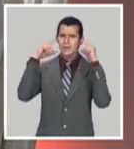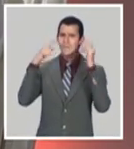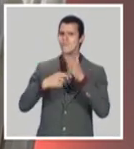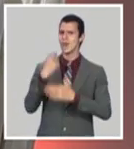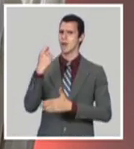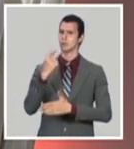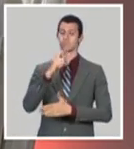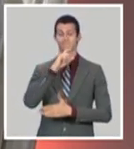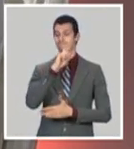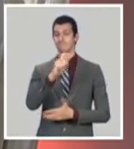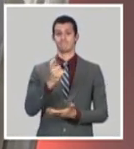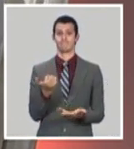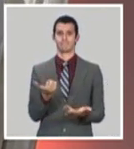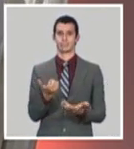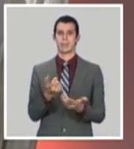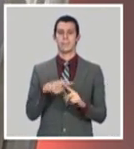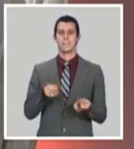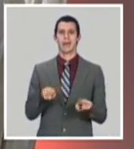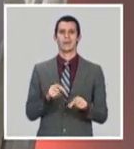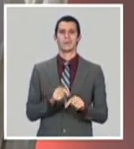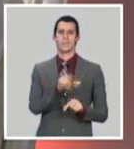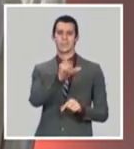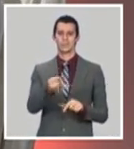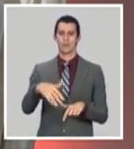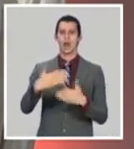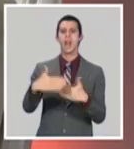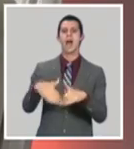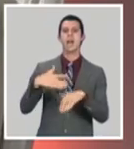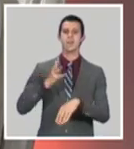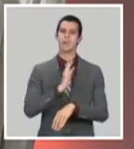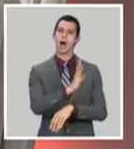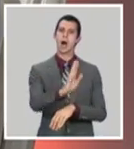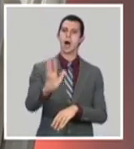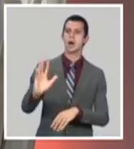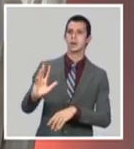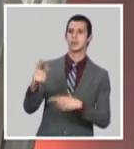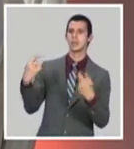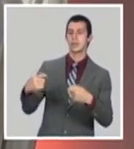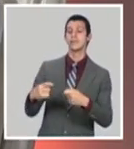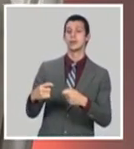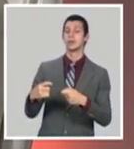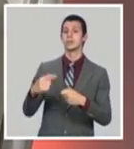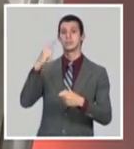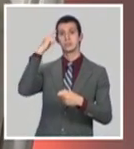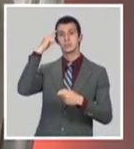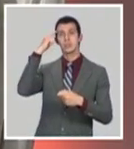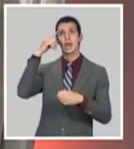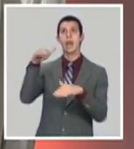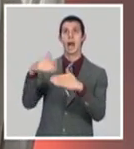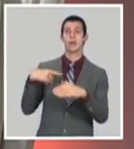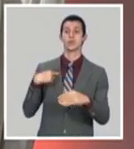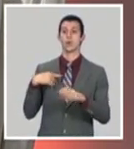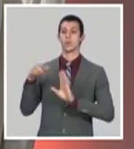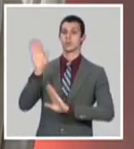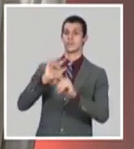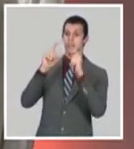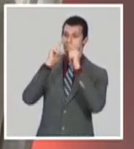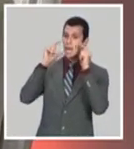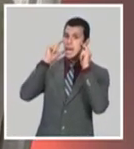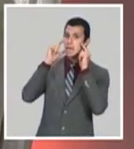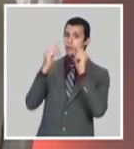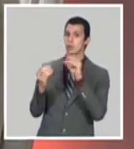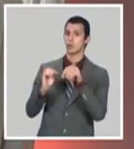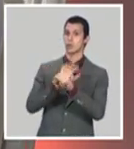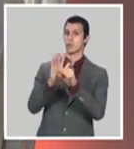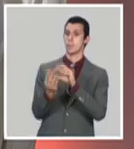pensar que esas personas que están en la calle tengan que lograr cumplir las medidas también dentro de la vivienda, porque después no hacemos nada con lamentarlo cuando